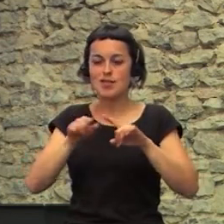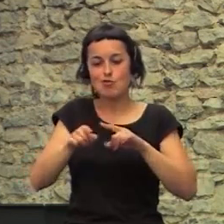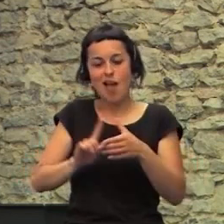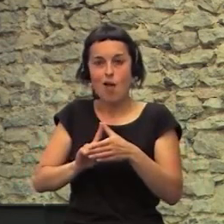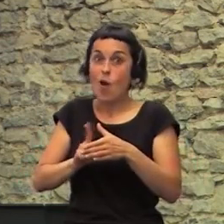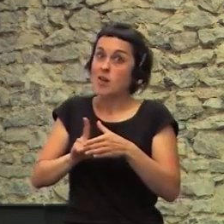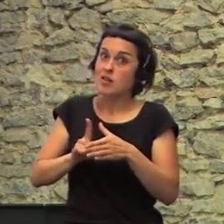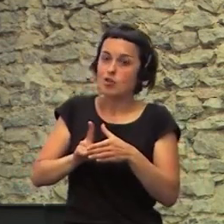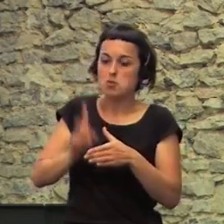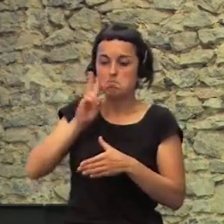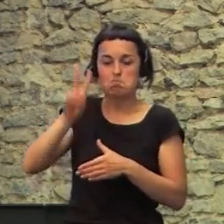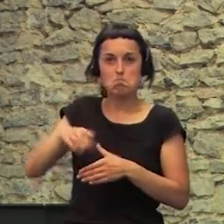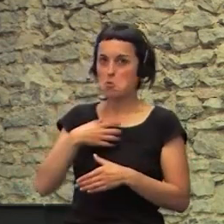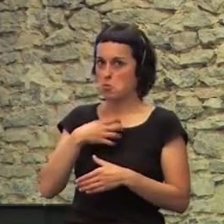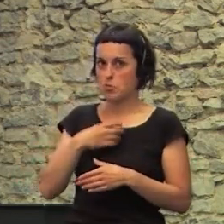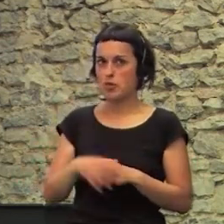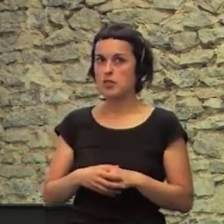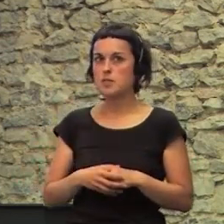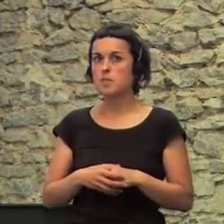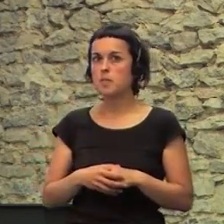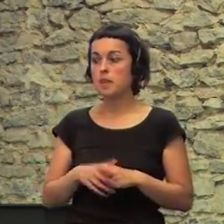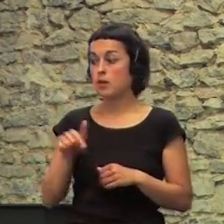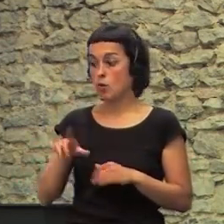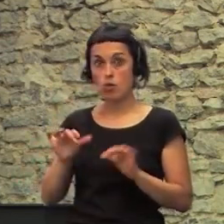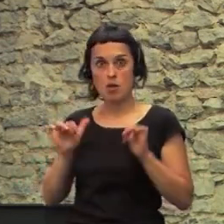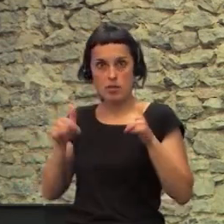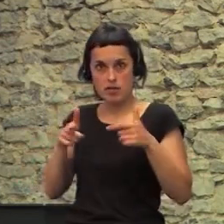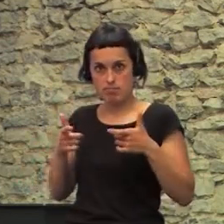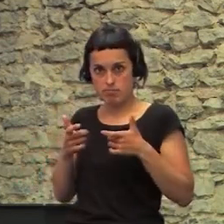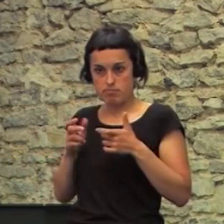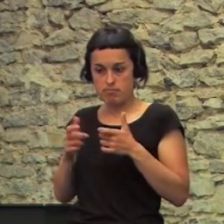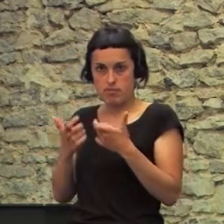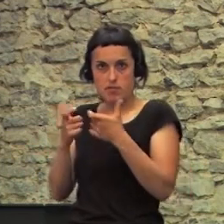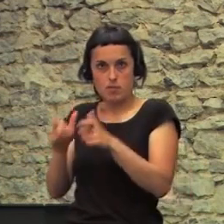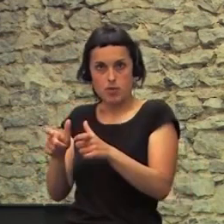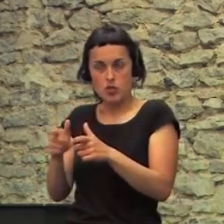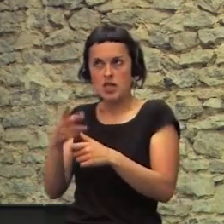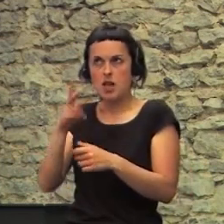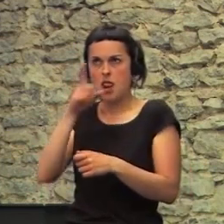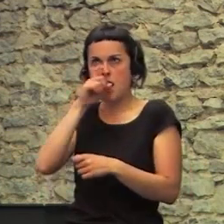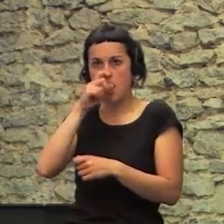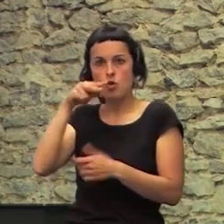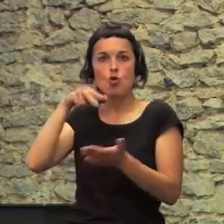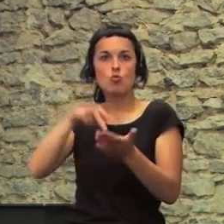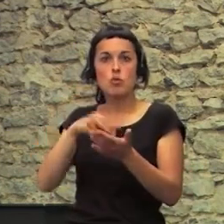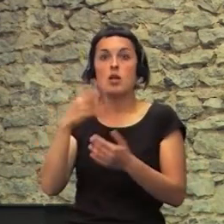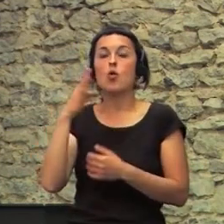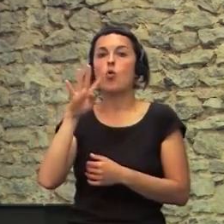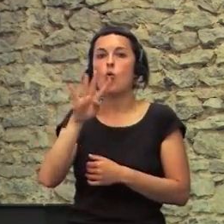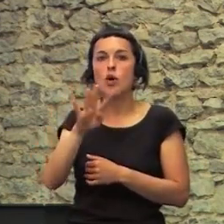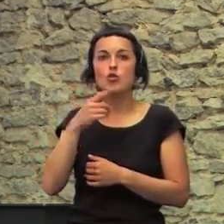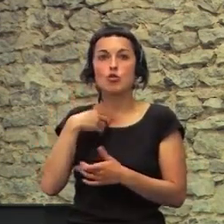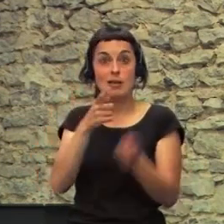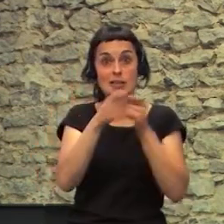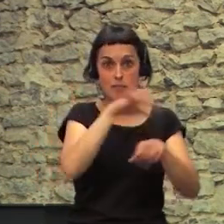hecho, cuando yo me metí en este campo y empecé a hacer entrevistas en el año 2004 a médicos, me acuerdo